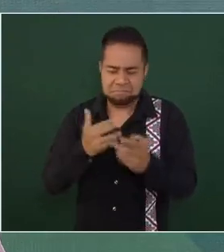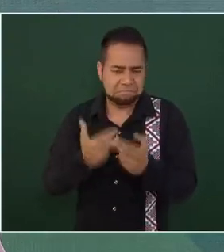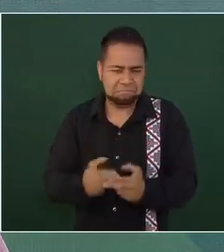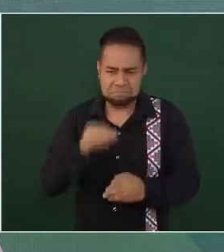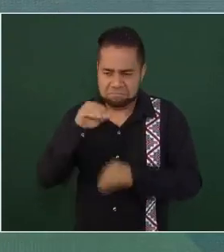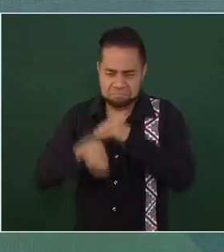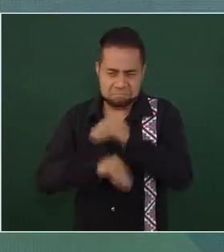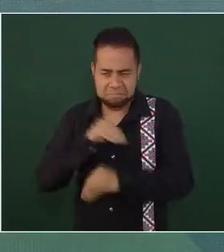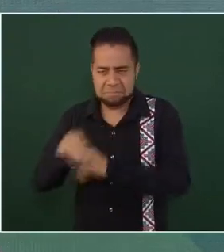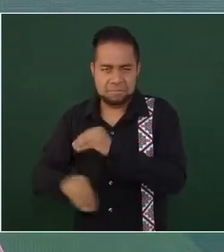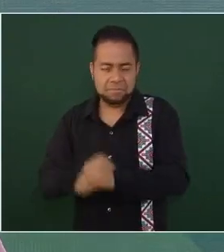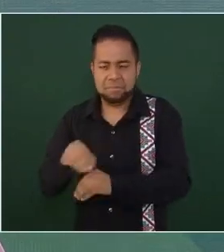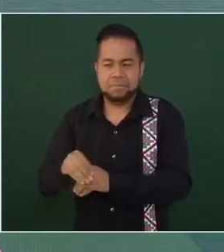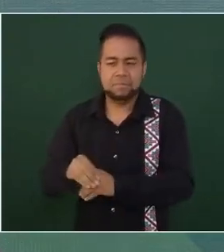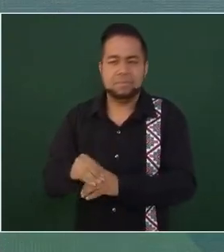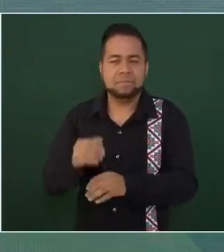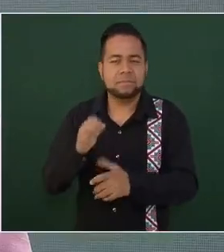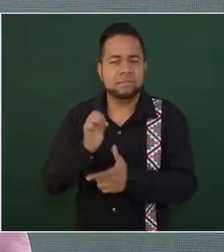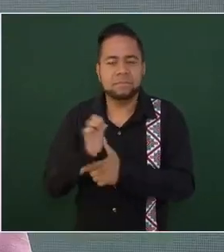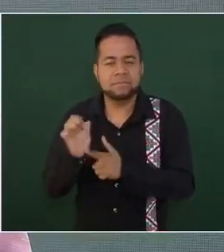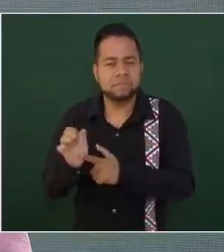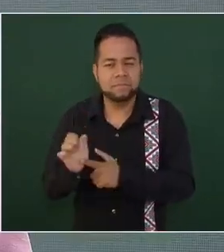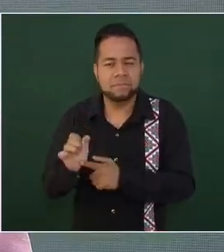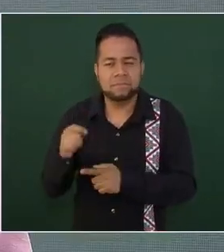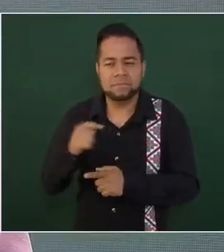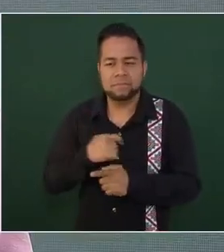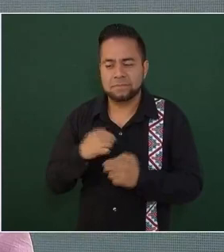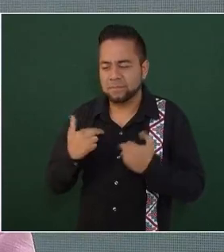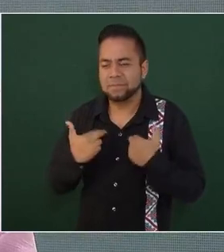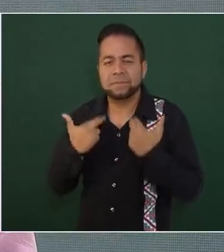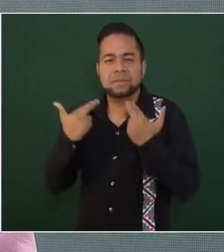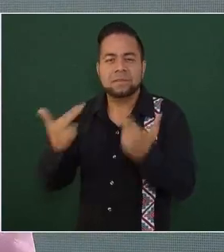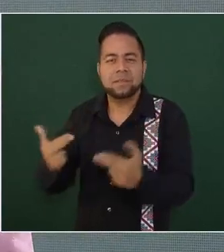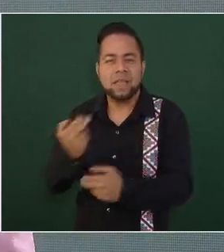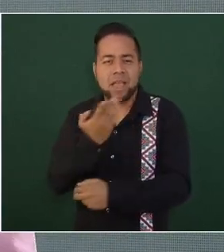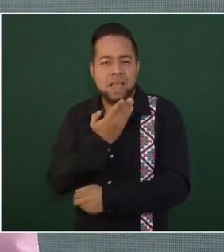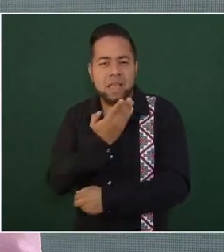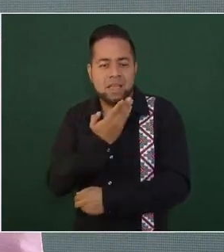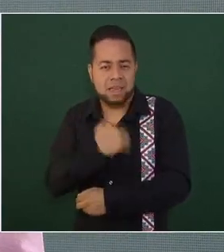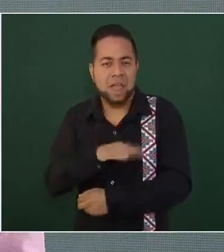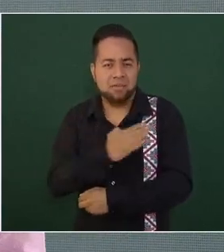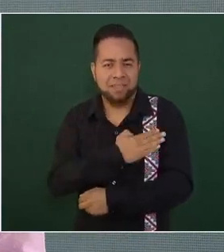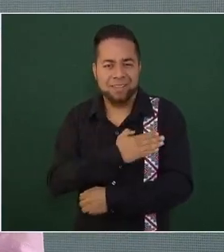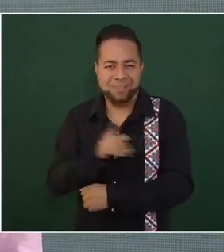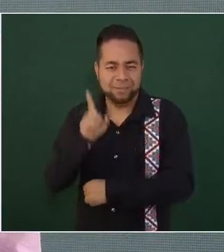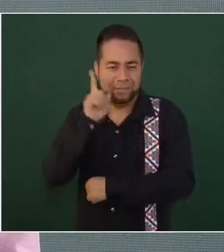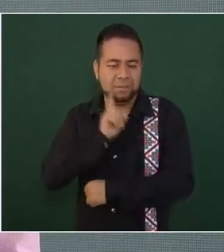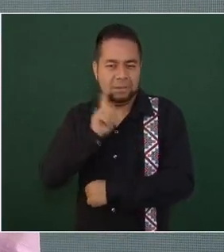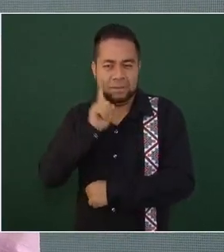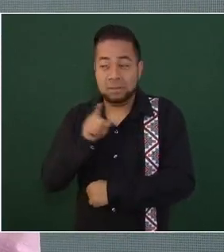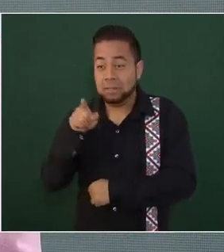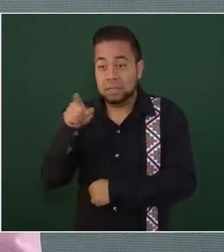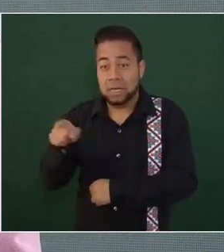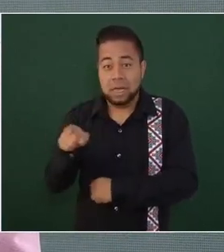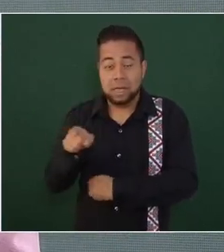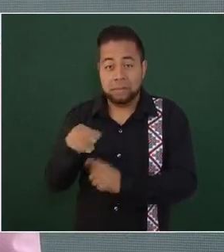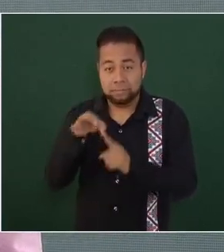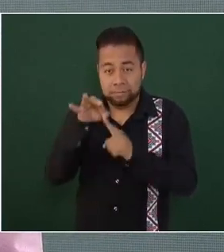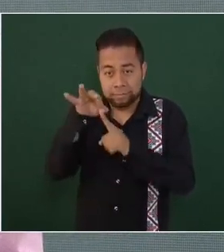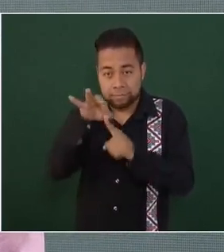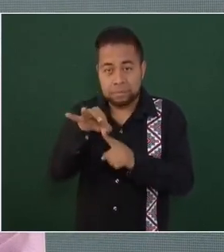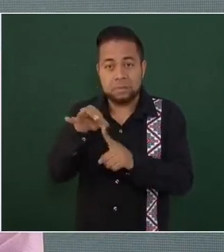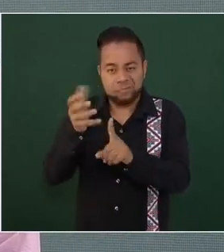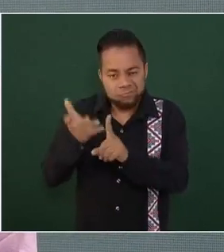y entonces le entregué el bastón y ya ella es la que conduce el